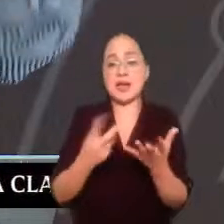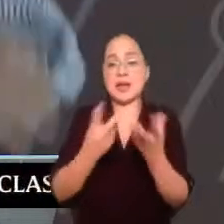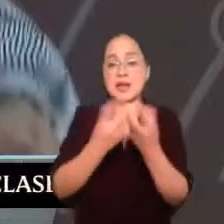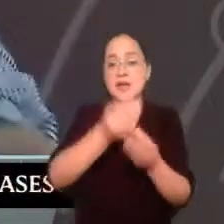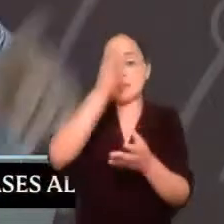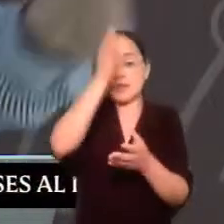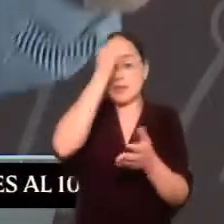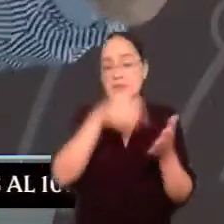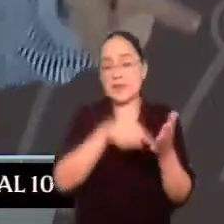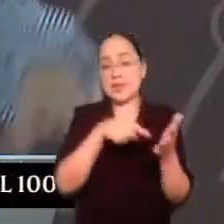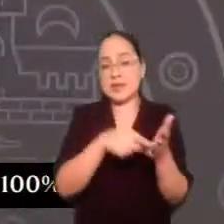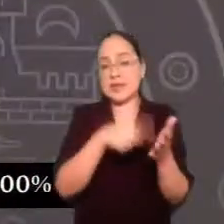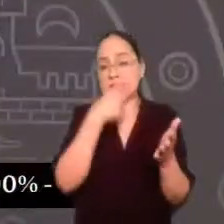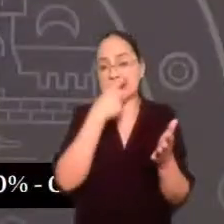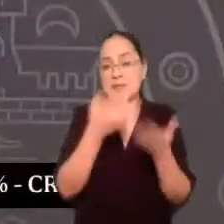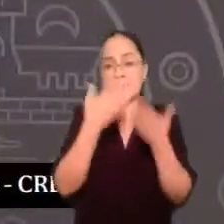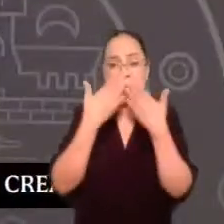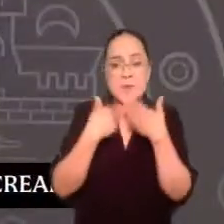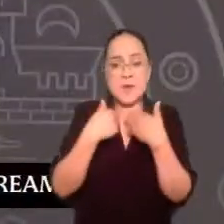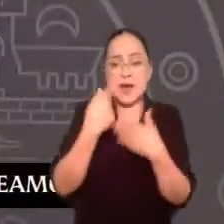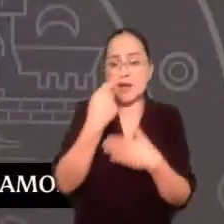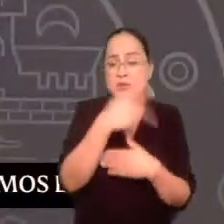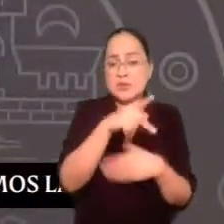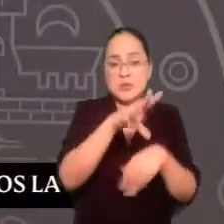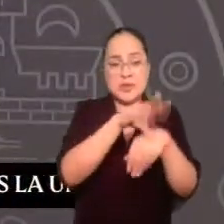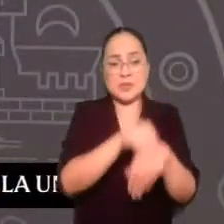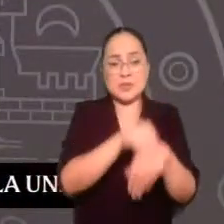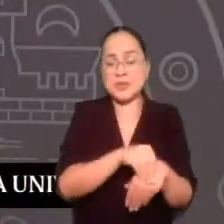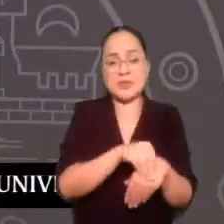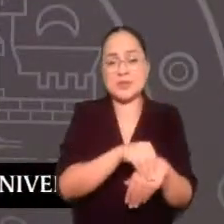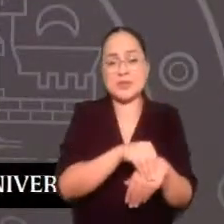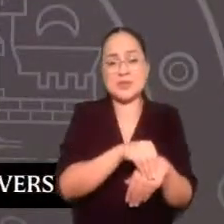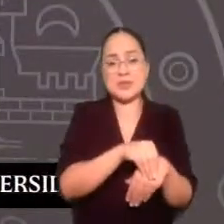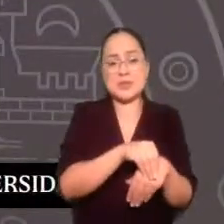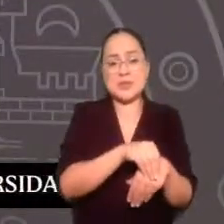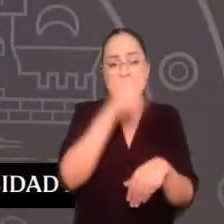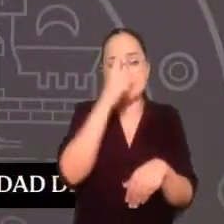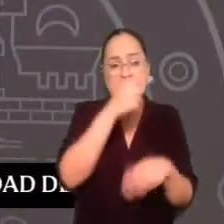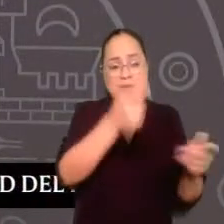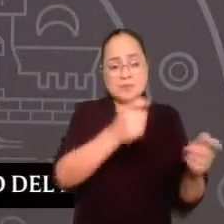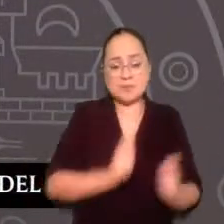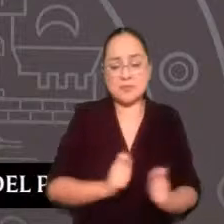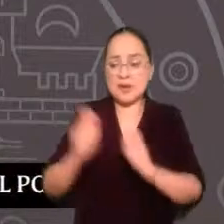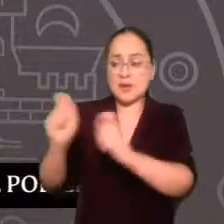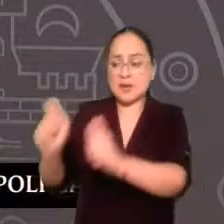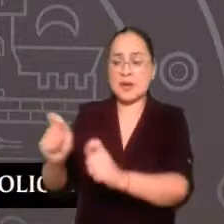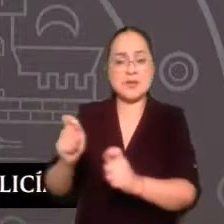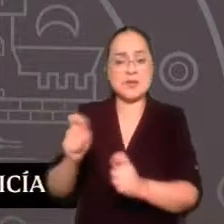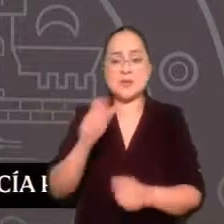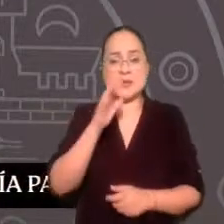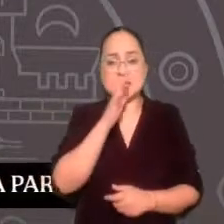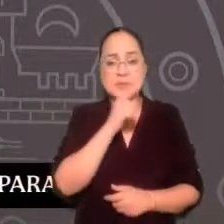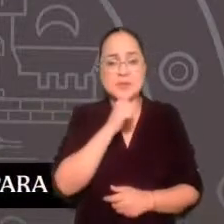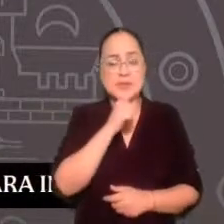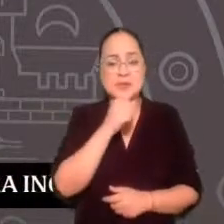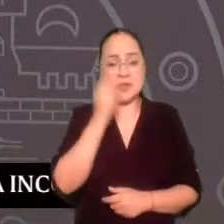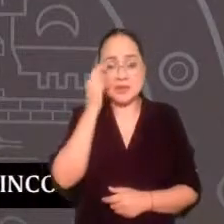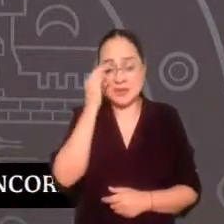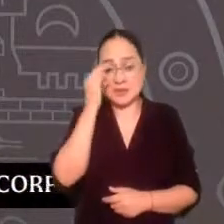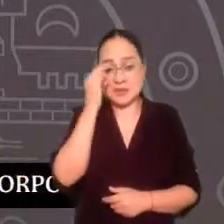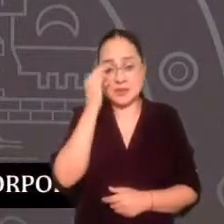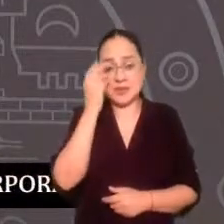que no hay derecho, del que no tiene derecho a transferir, ¿verdad? O digo, a hacer el a